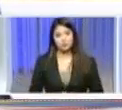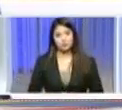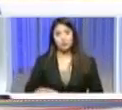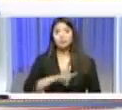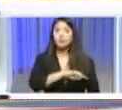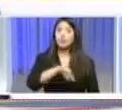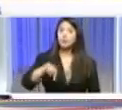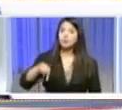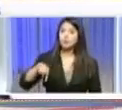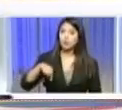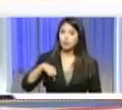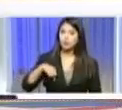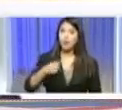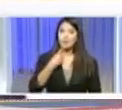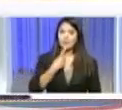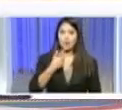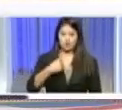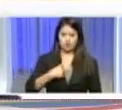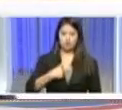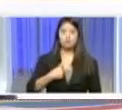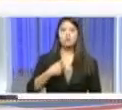Nosotros, cuando digo yo, digo nosotros.